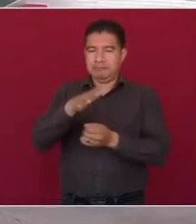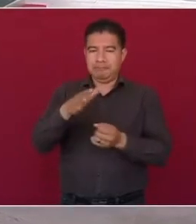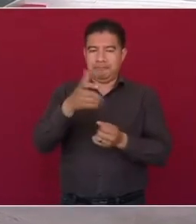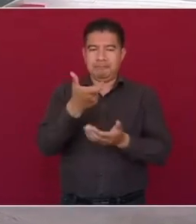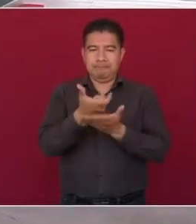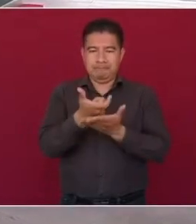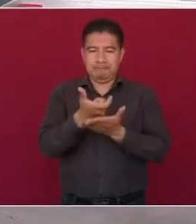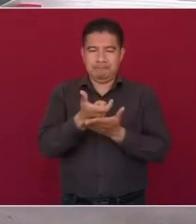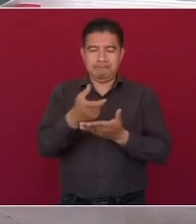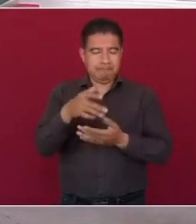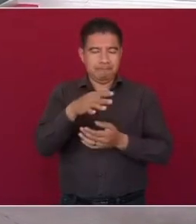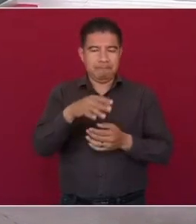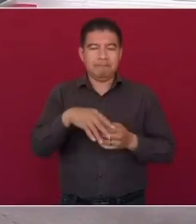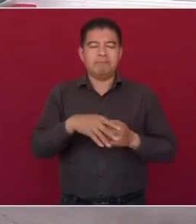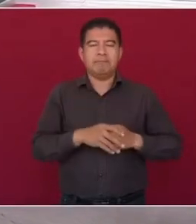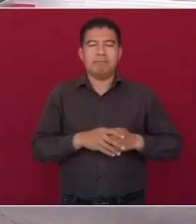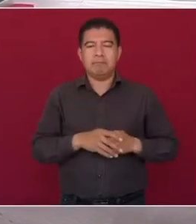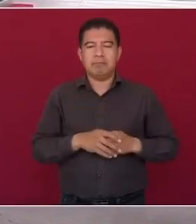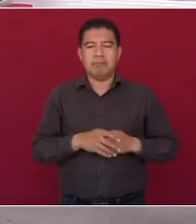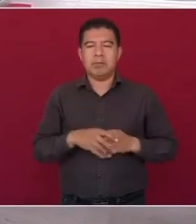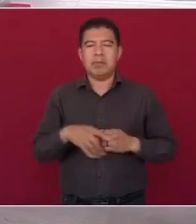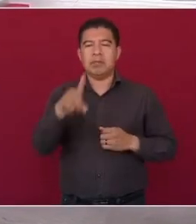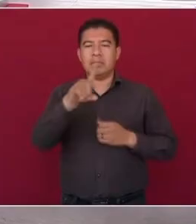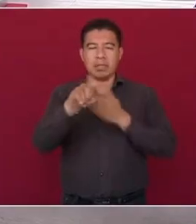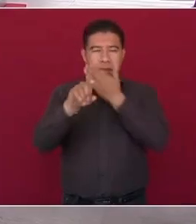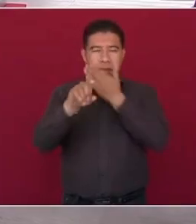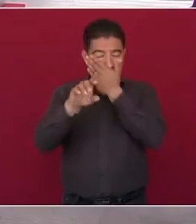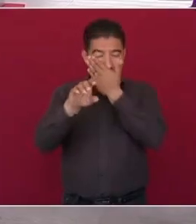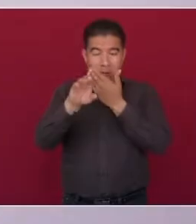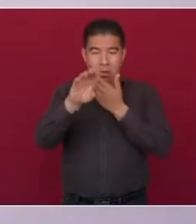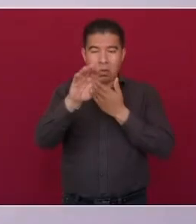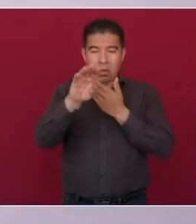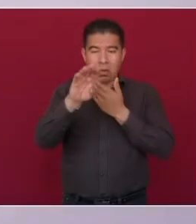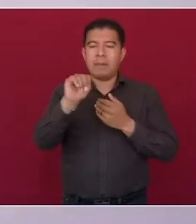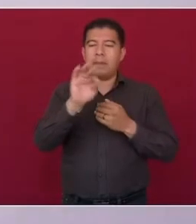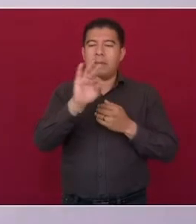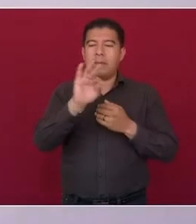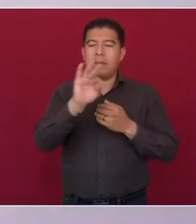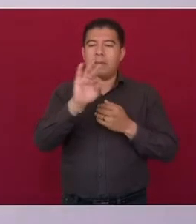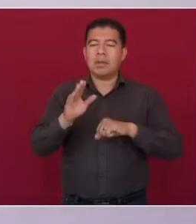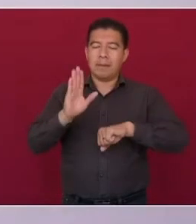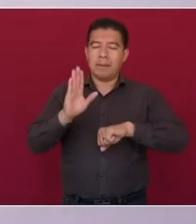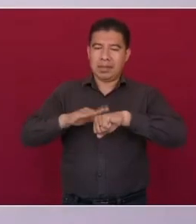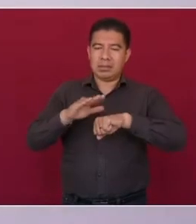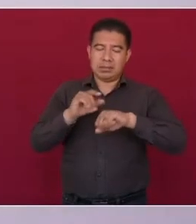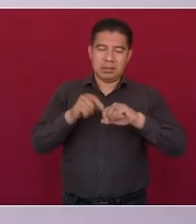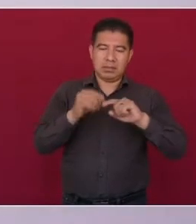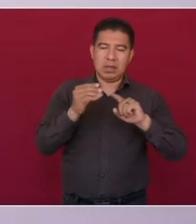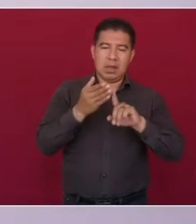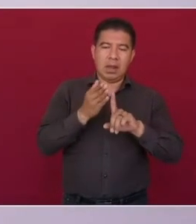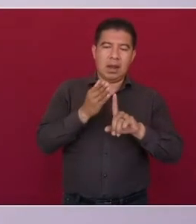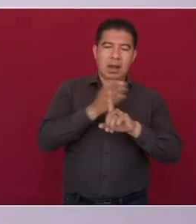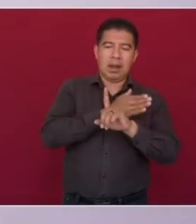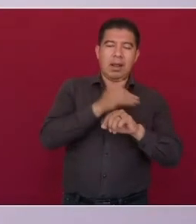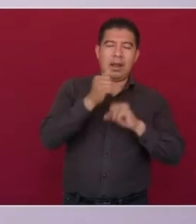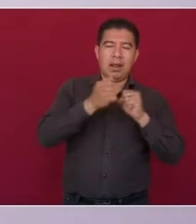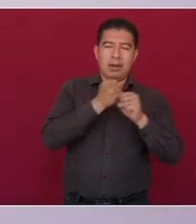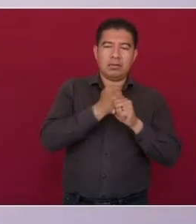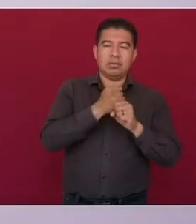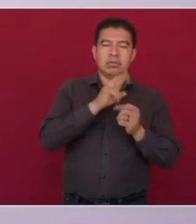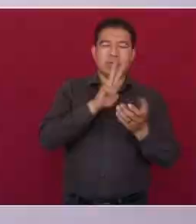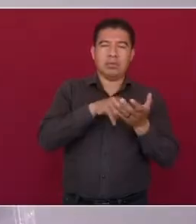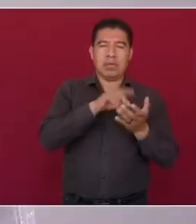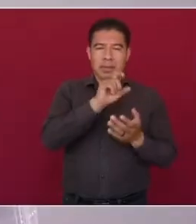109% más con respecto al año anterior.